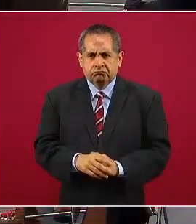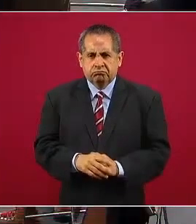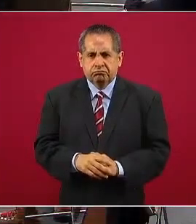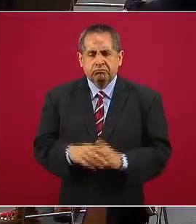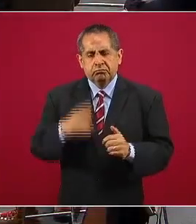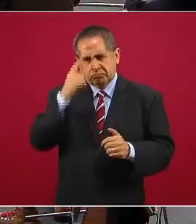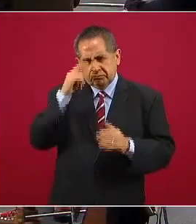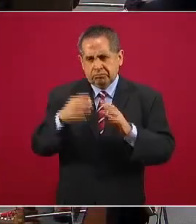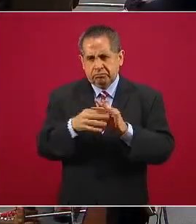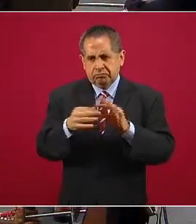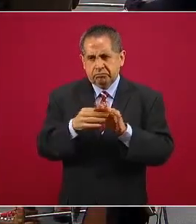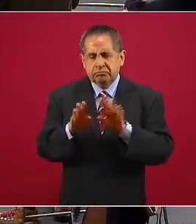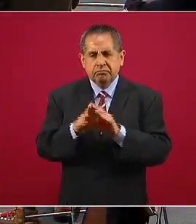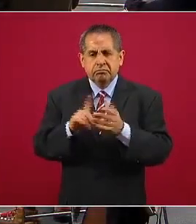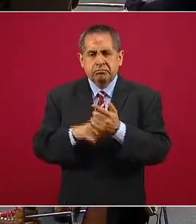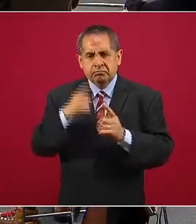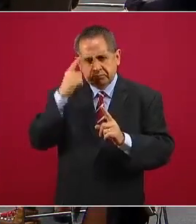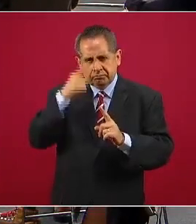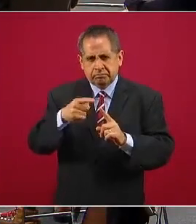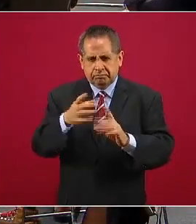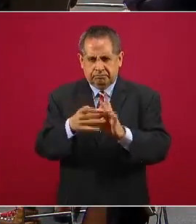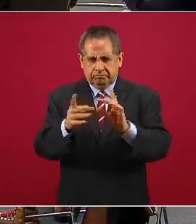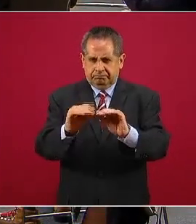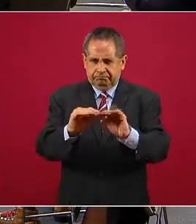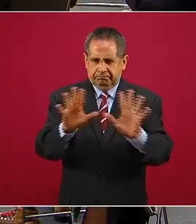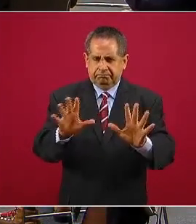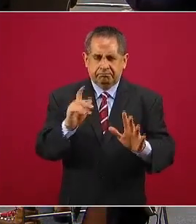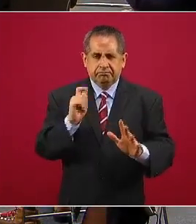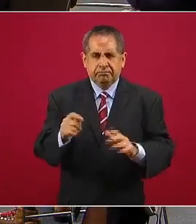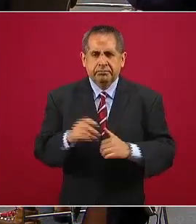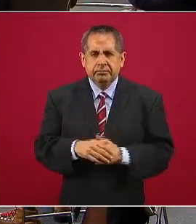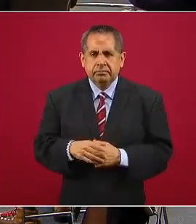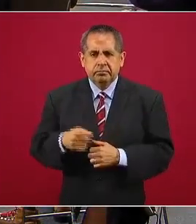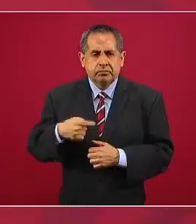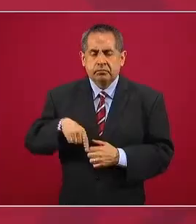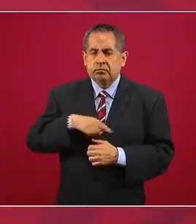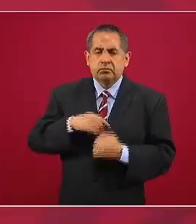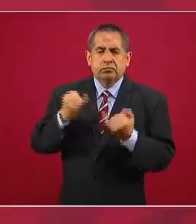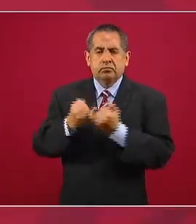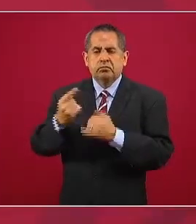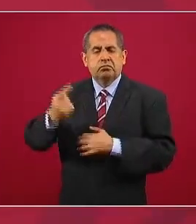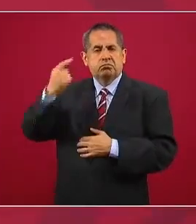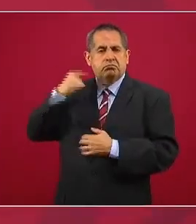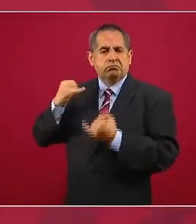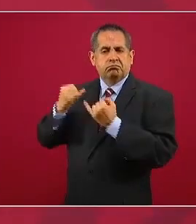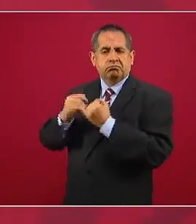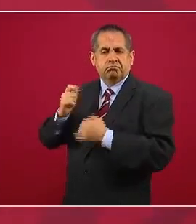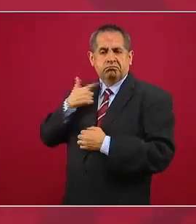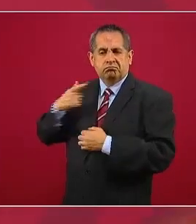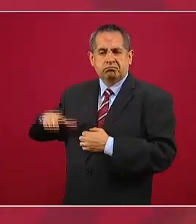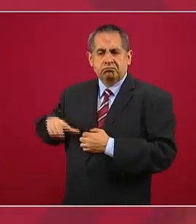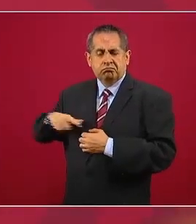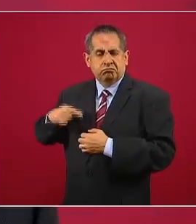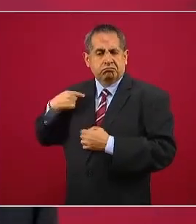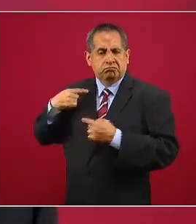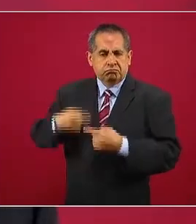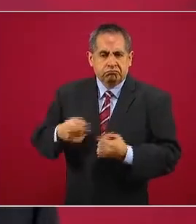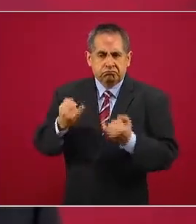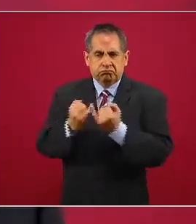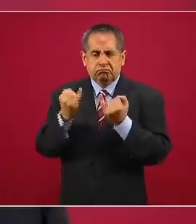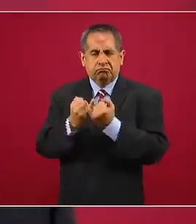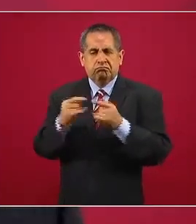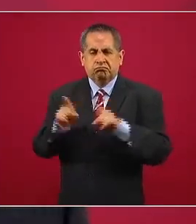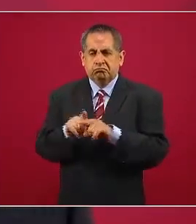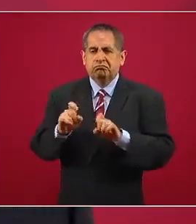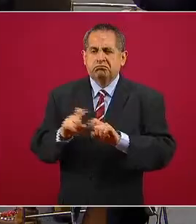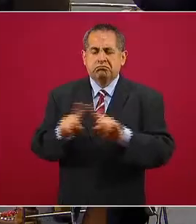O sea, para que te quede más claro, no somos iguales a los